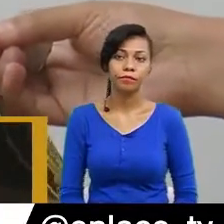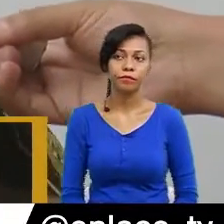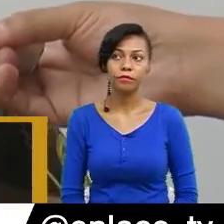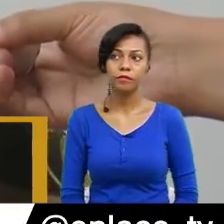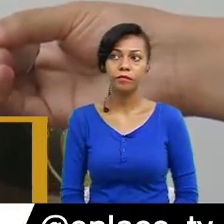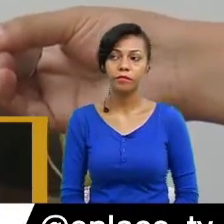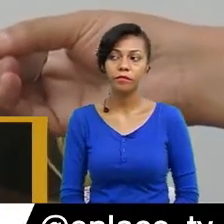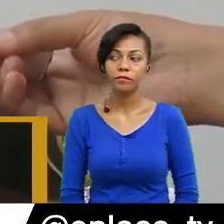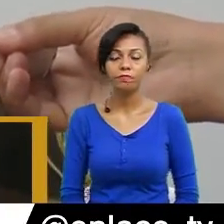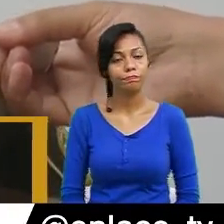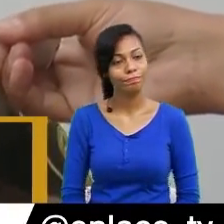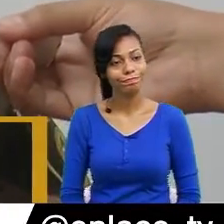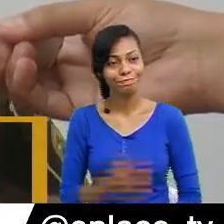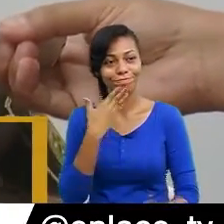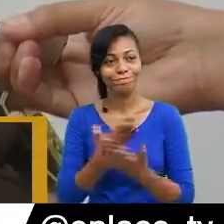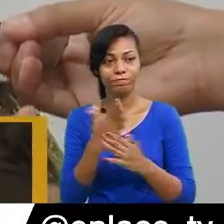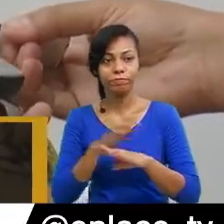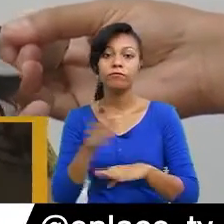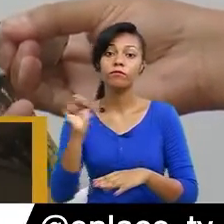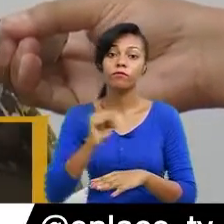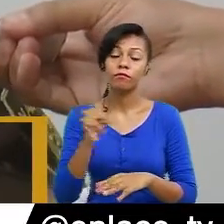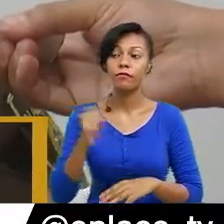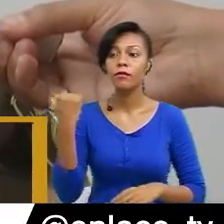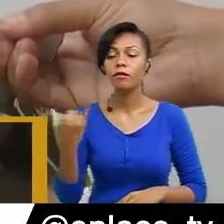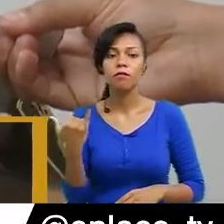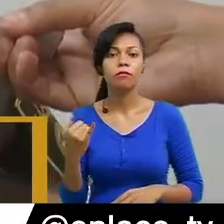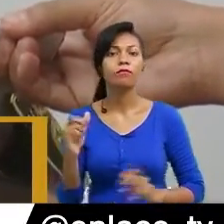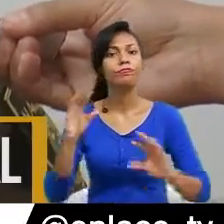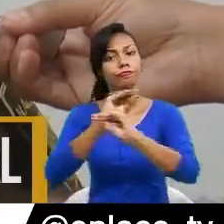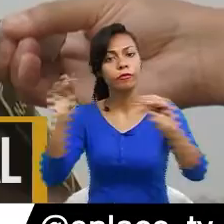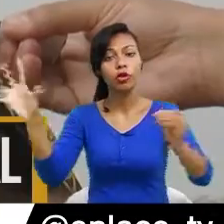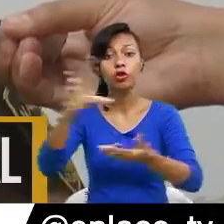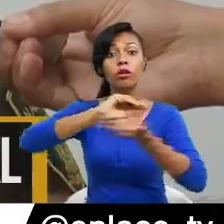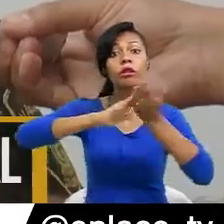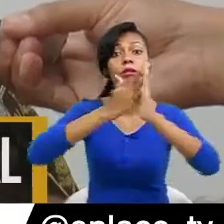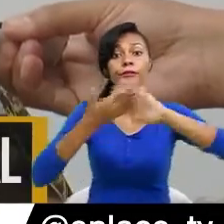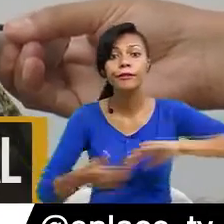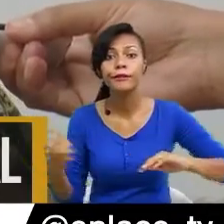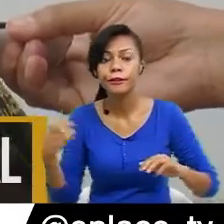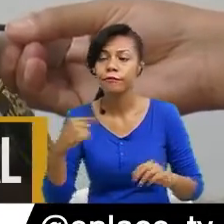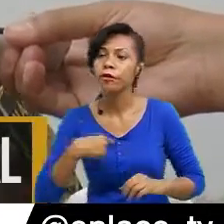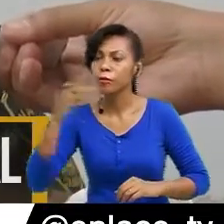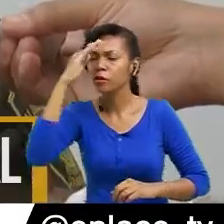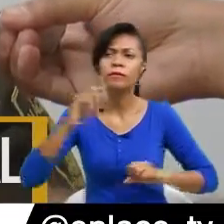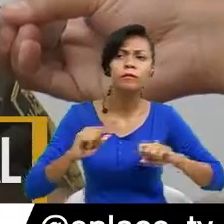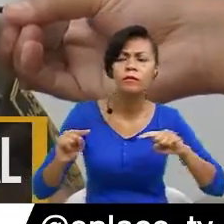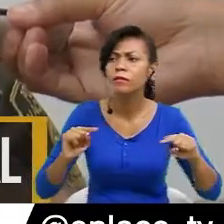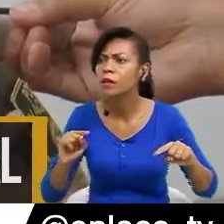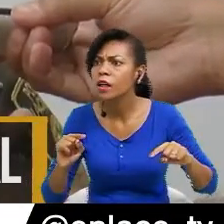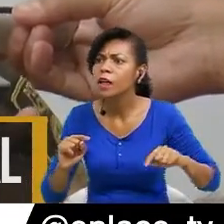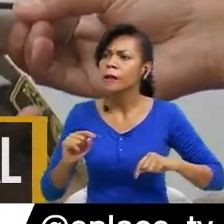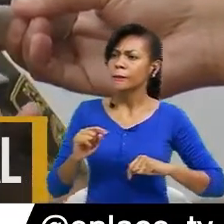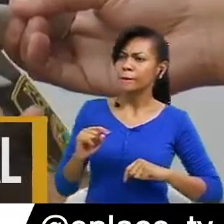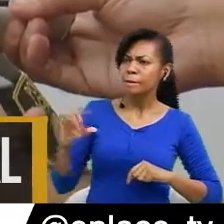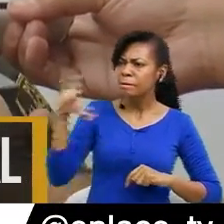acuerdo a los planes que viene desarrollando la Policía Nacional, este sujeto pues se le solicita antecedentes